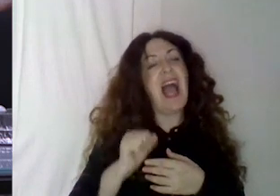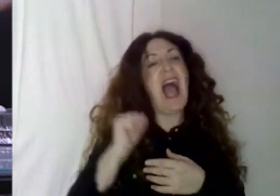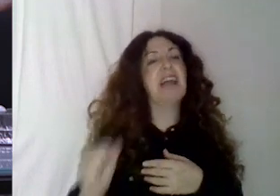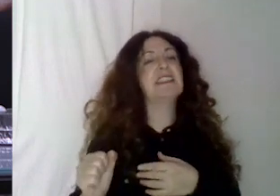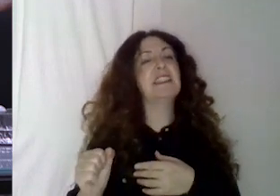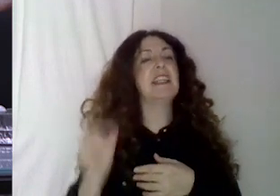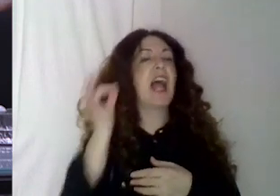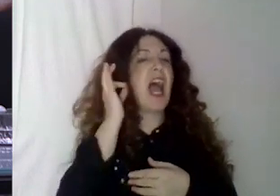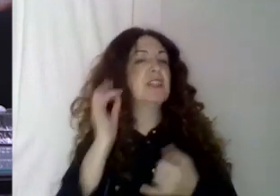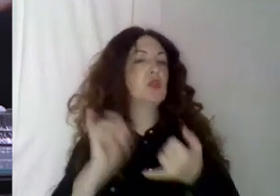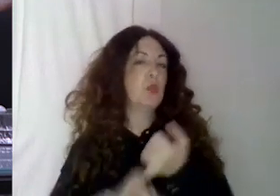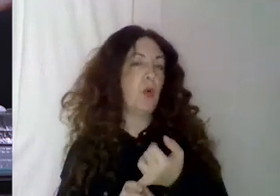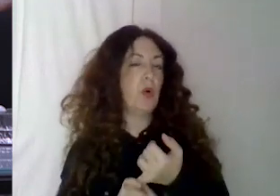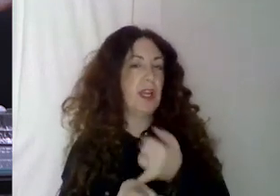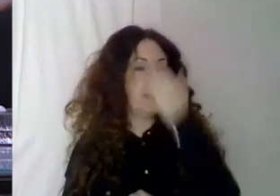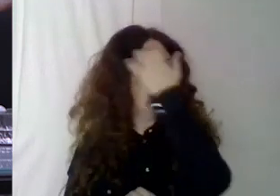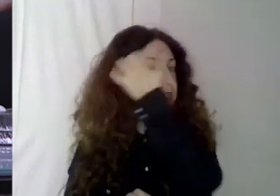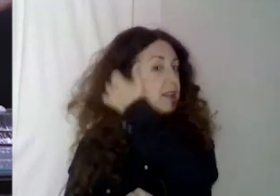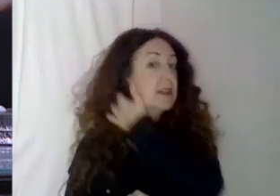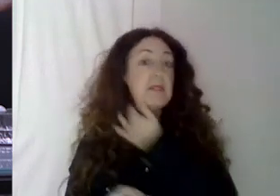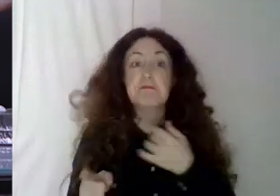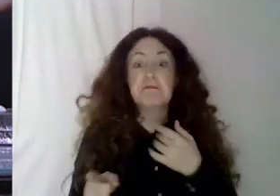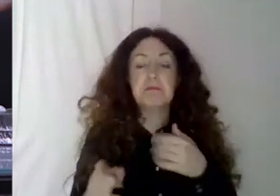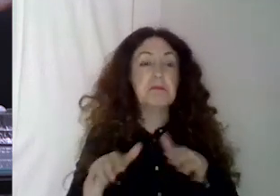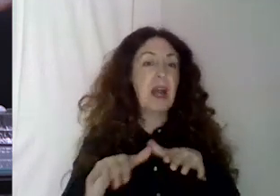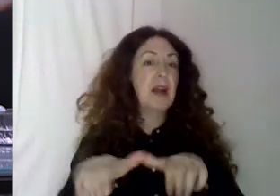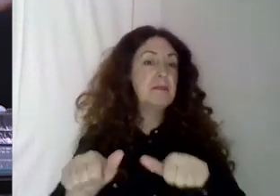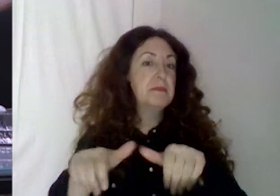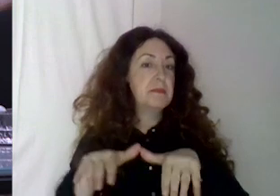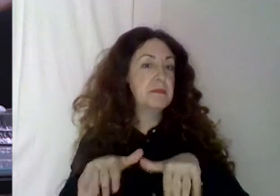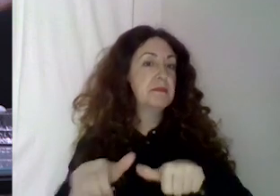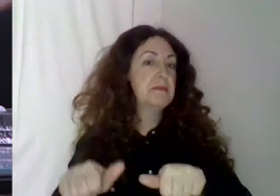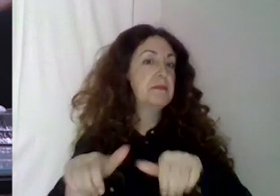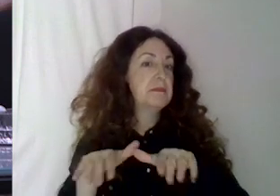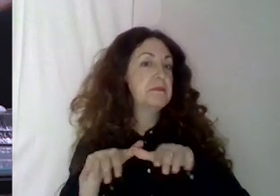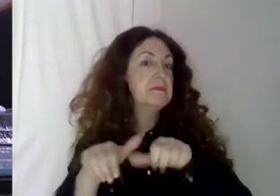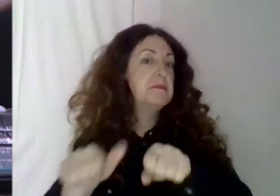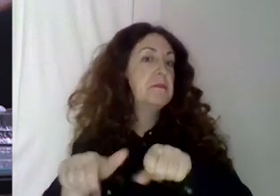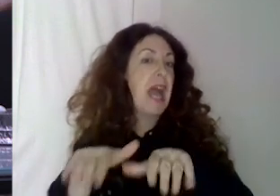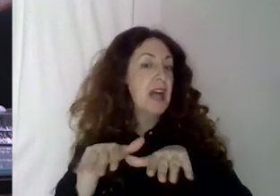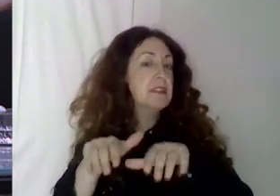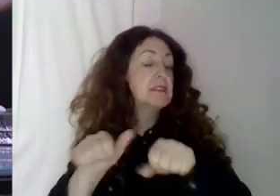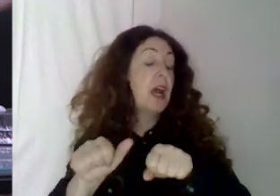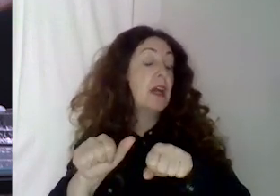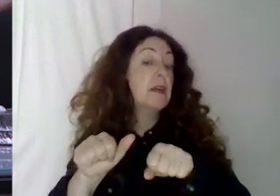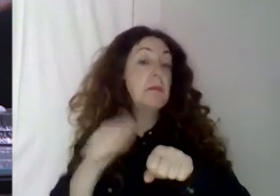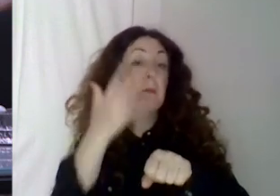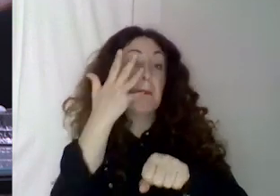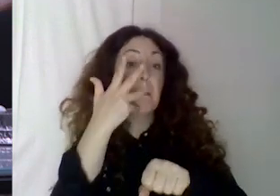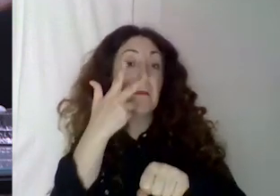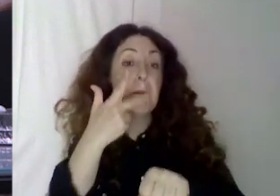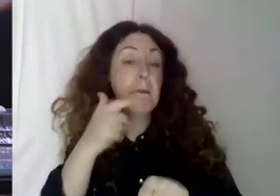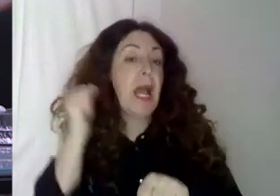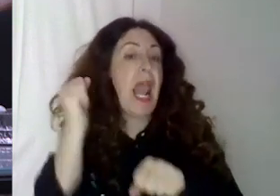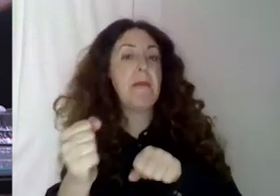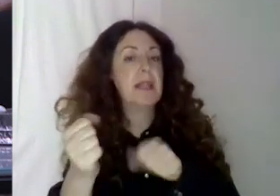determinado él se pone a escribir su autobiografía, una autobiografía que, como digo, se llama El porvenir es largo, que me parece que también el título